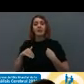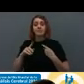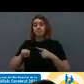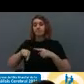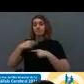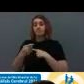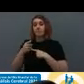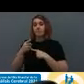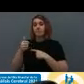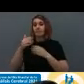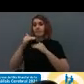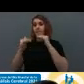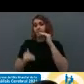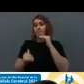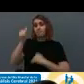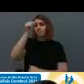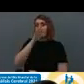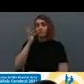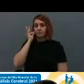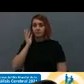mujeres y de hombres.